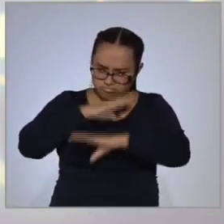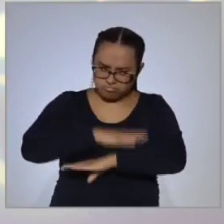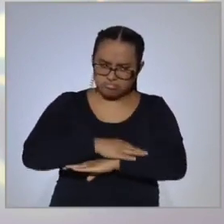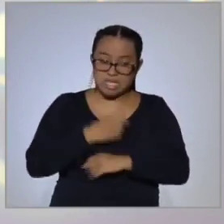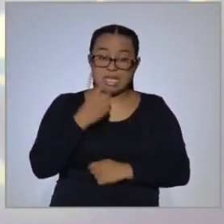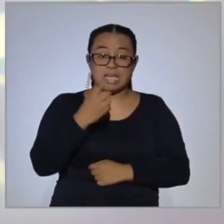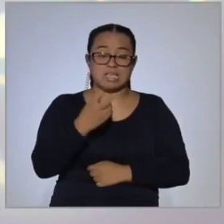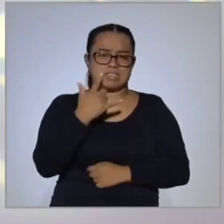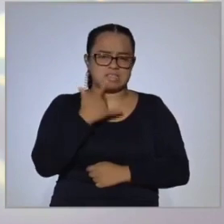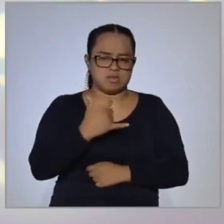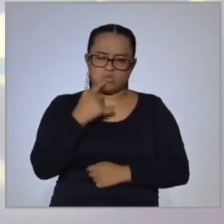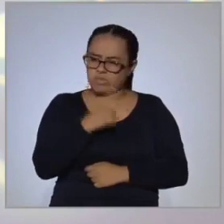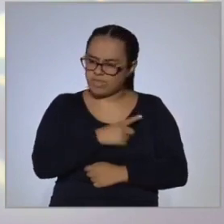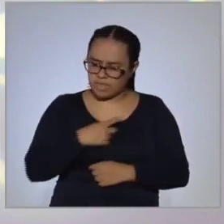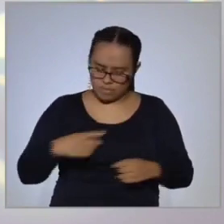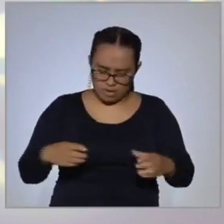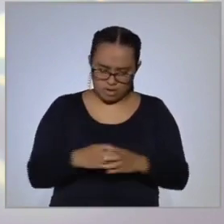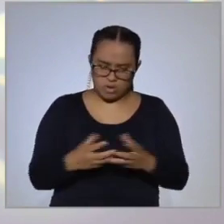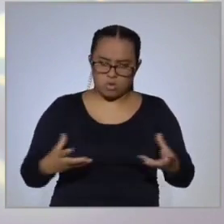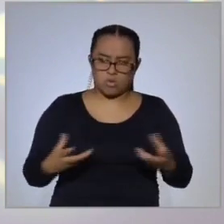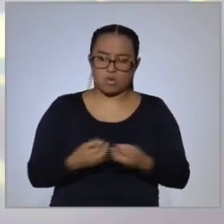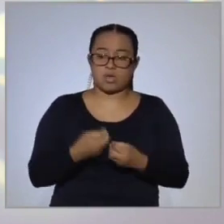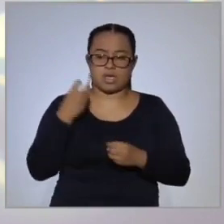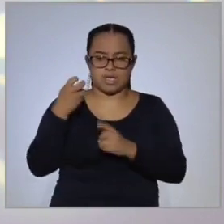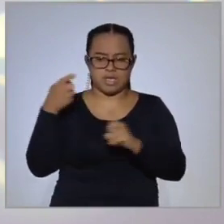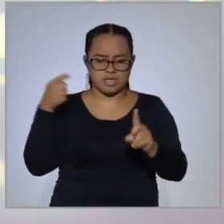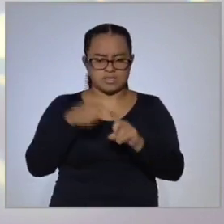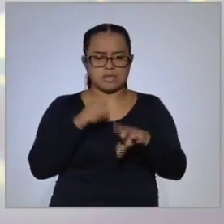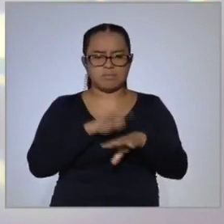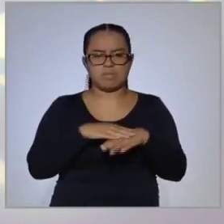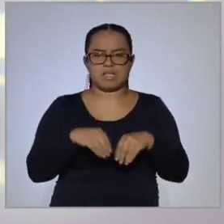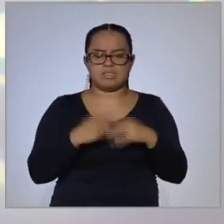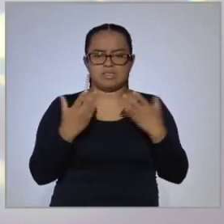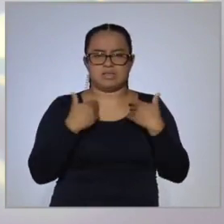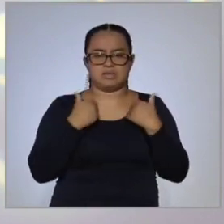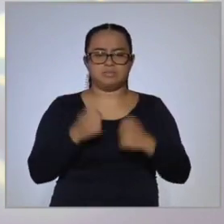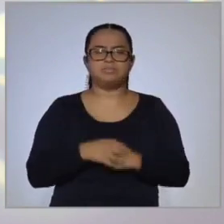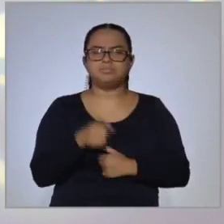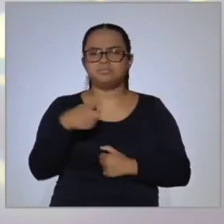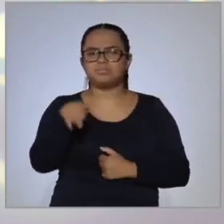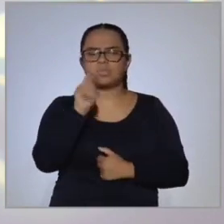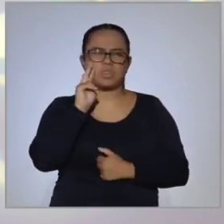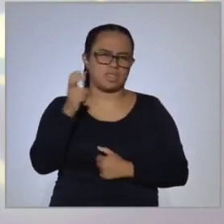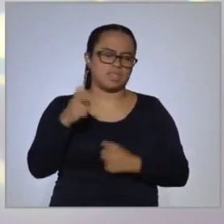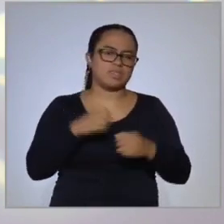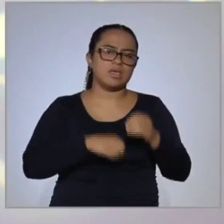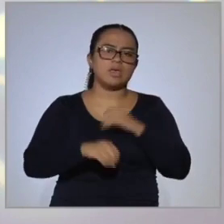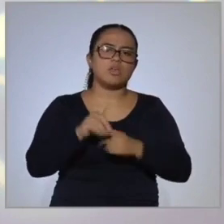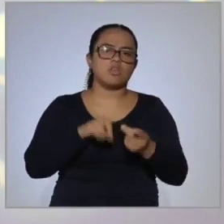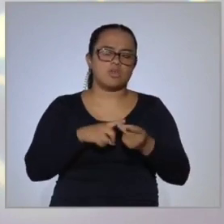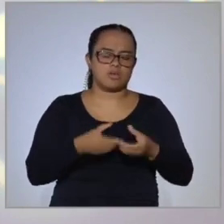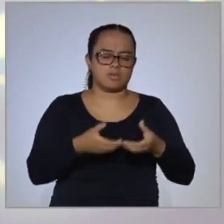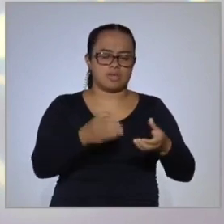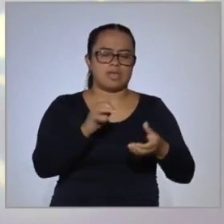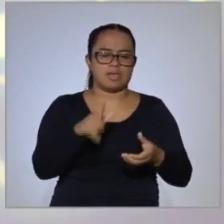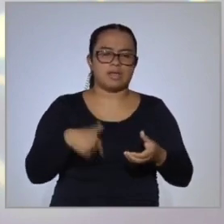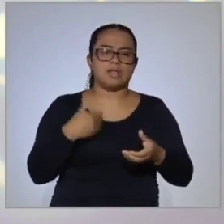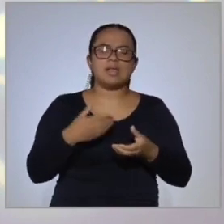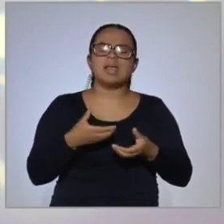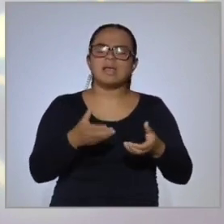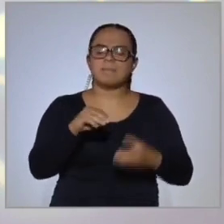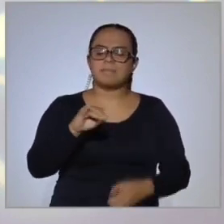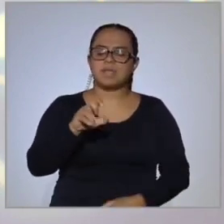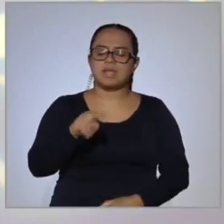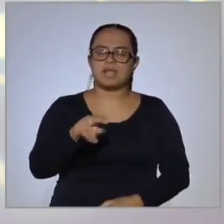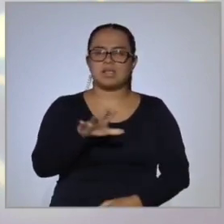la lucha sea común y que los objetivos sean claros. Amor y rabia la pueden ver en el Teatro El Milagro, que está ahí en la calle de Milán número 24, en la